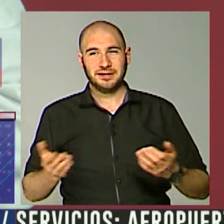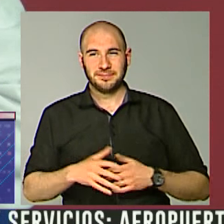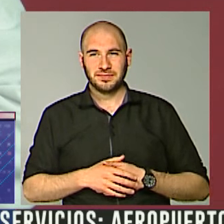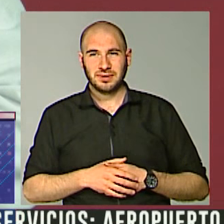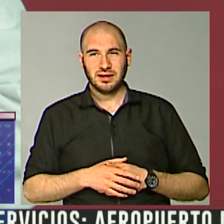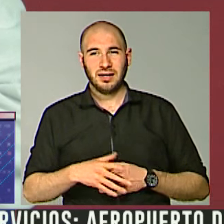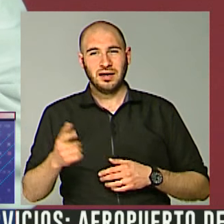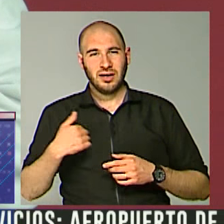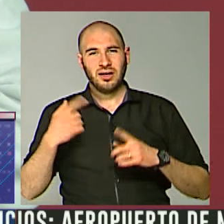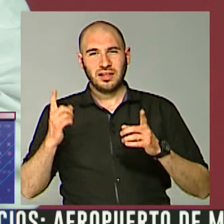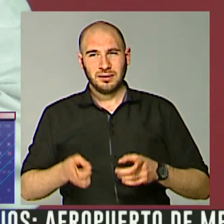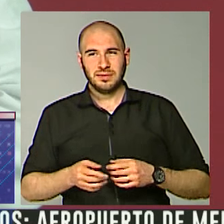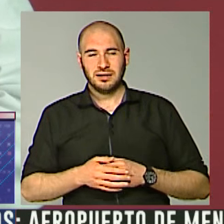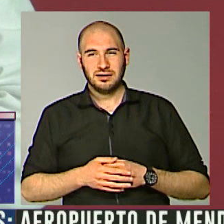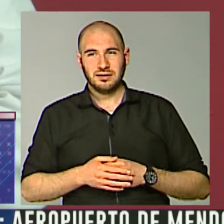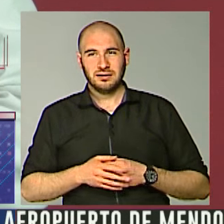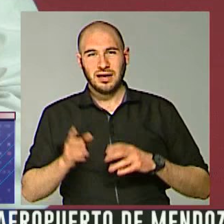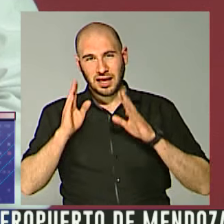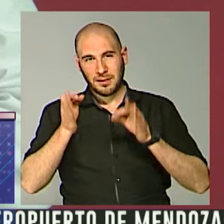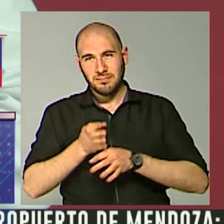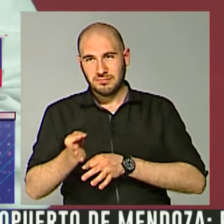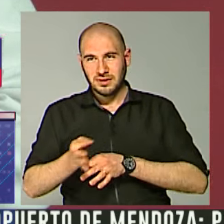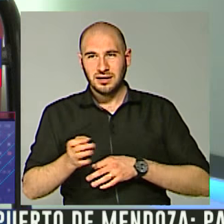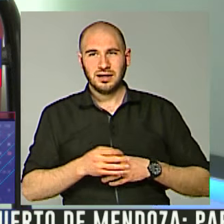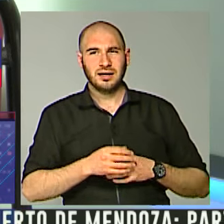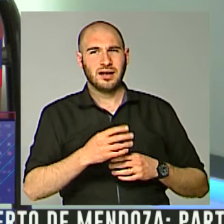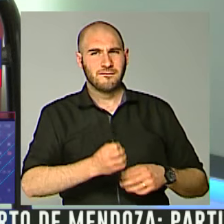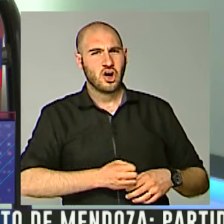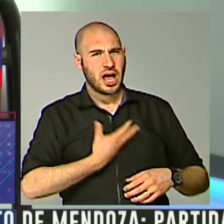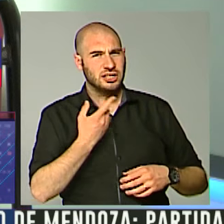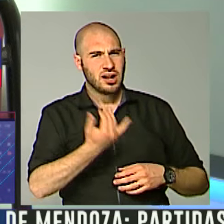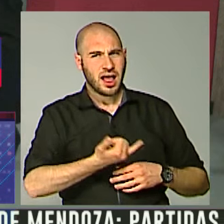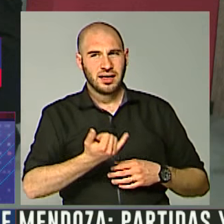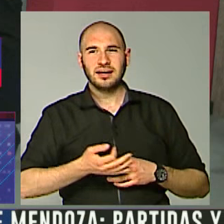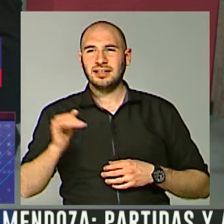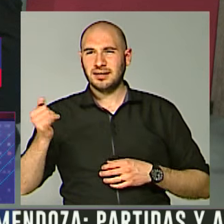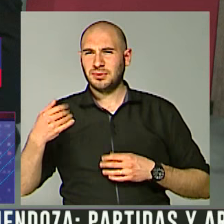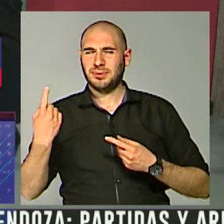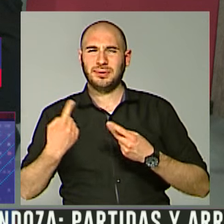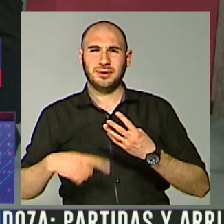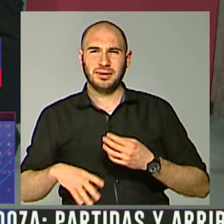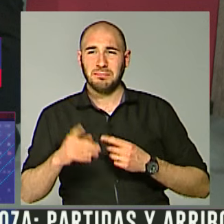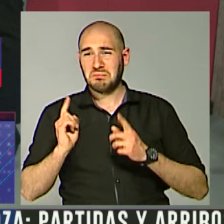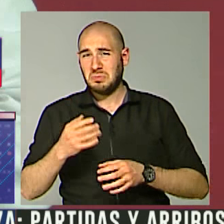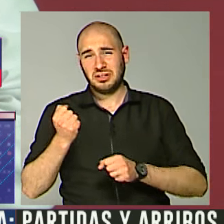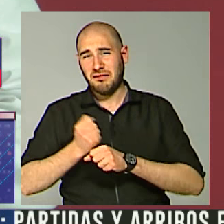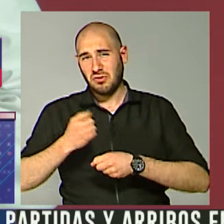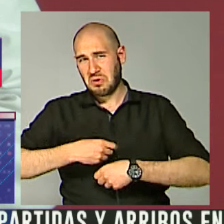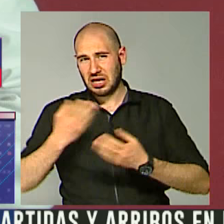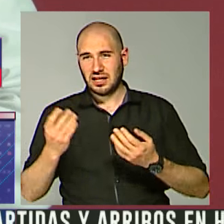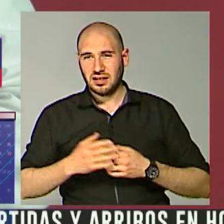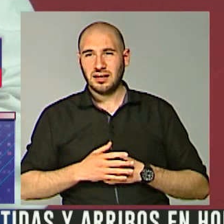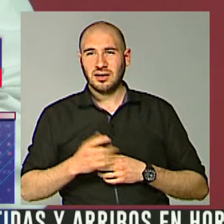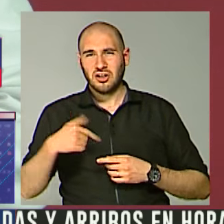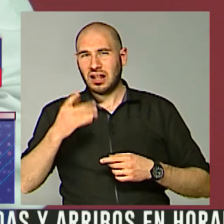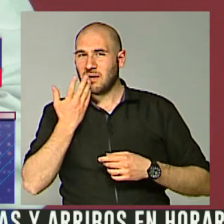me dediqué también a la docencia. Hay mucha vocación en eso, ¿no? Muchísima. Como en todas las profesiones, uno hace lo que le